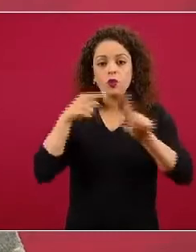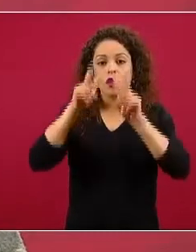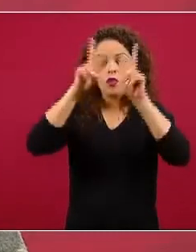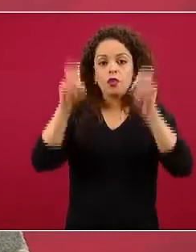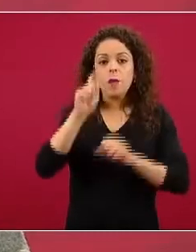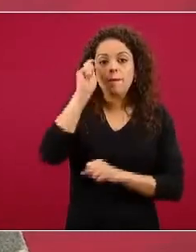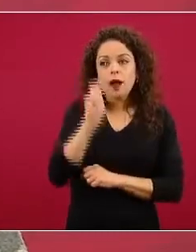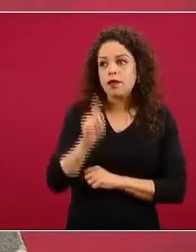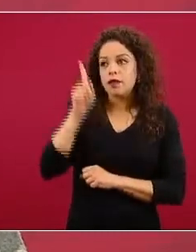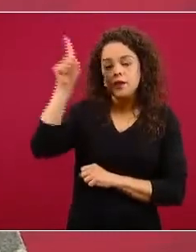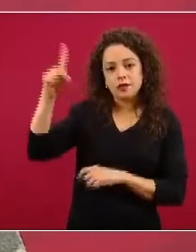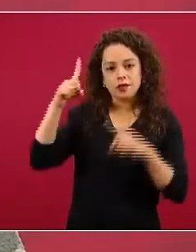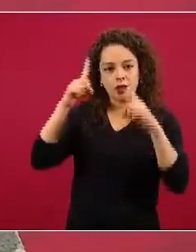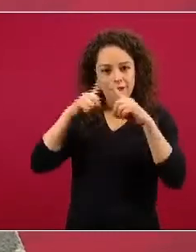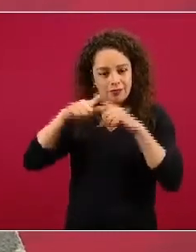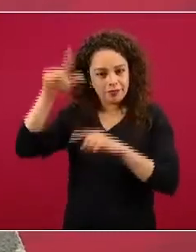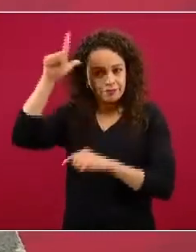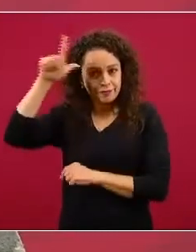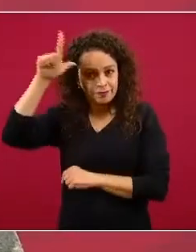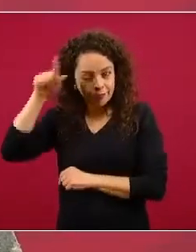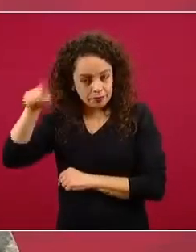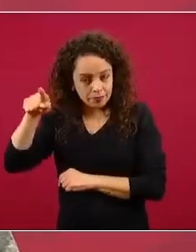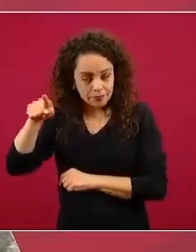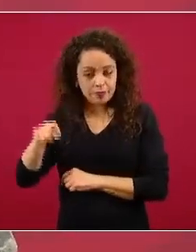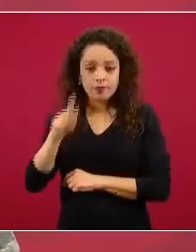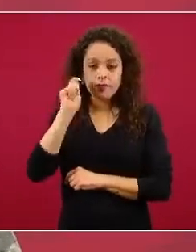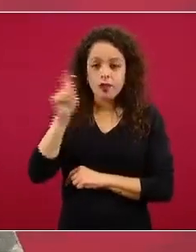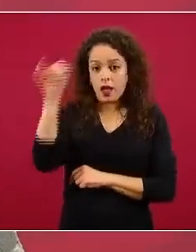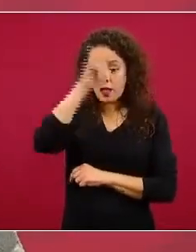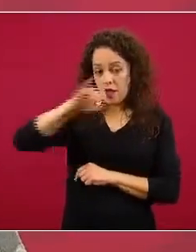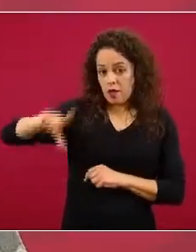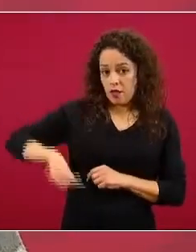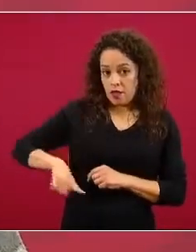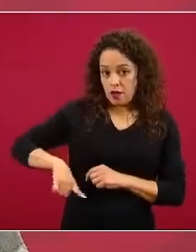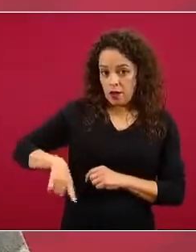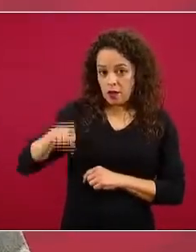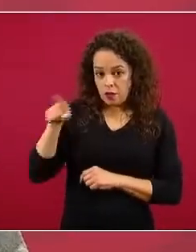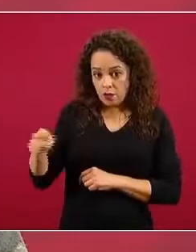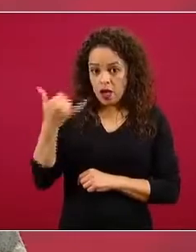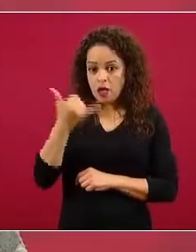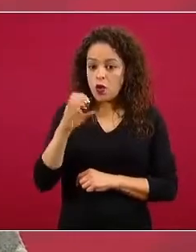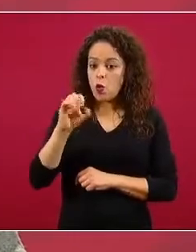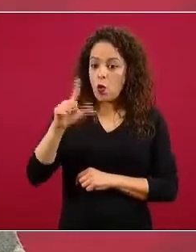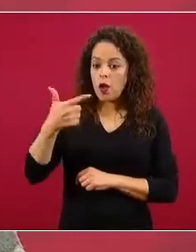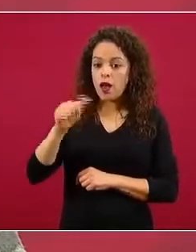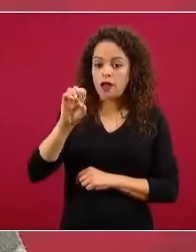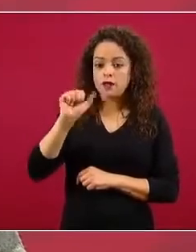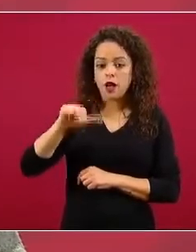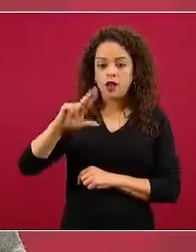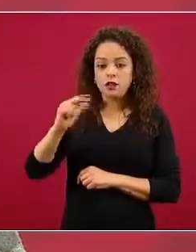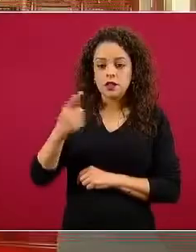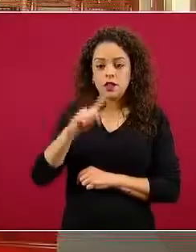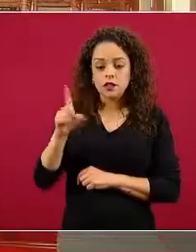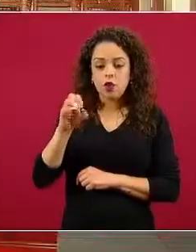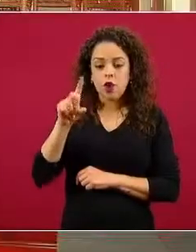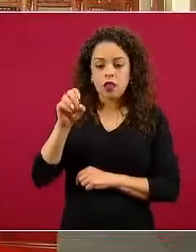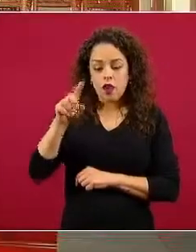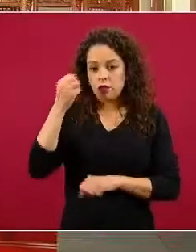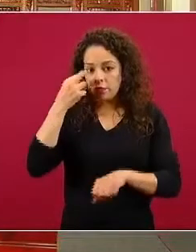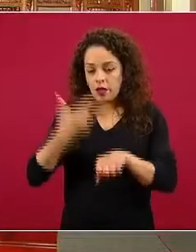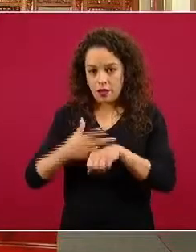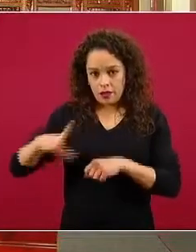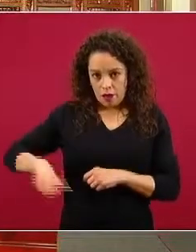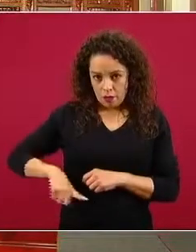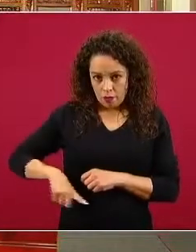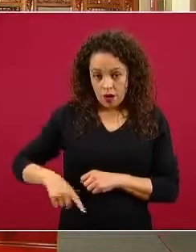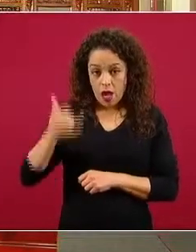un lado, la ministra y doctora Olga Sánchez Cordero, secretaria de Gobernación, por el otro,